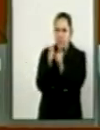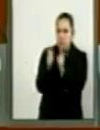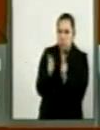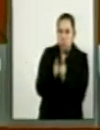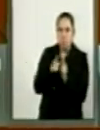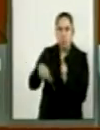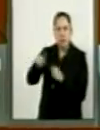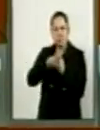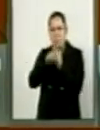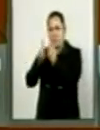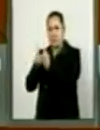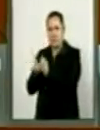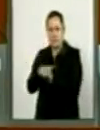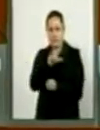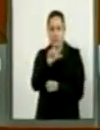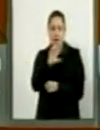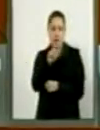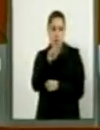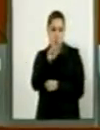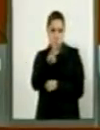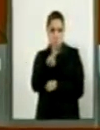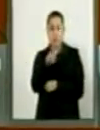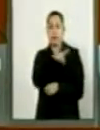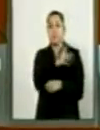ACNUR, solamente en 2015,